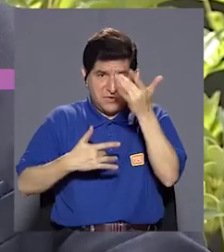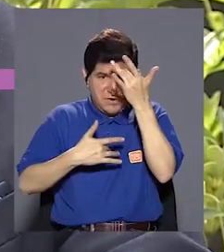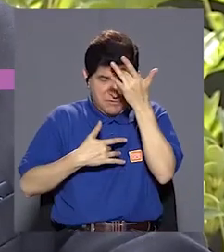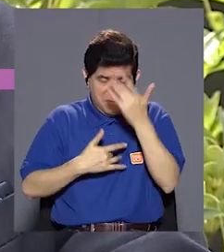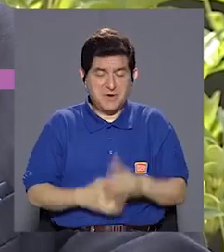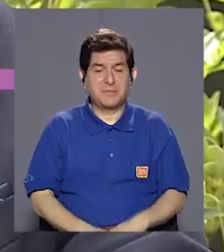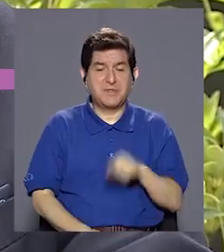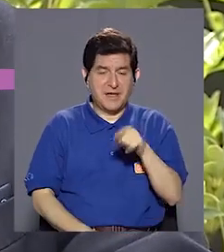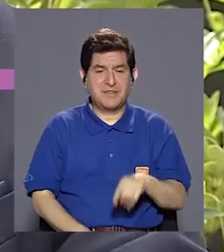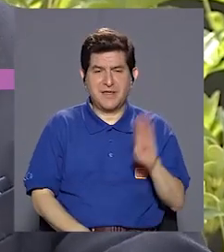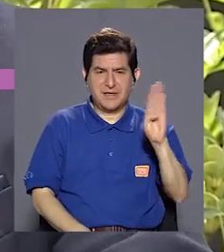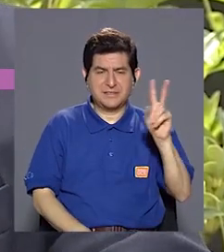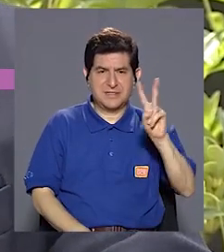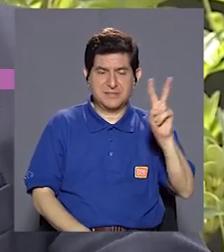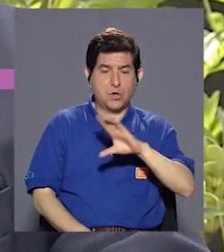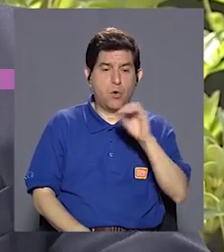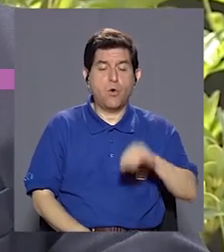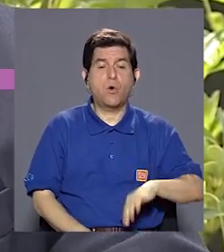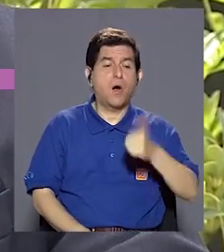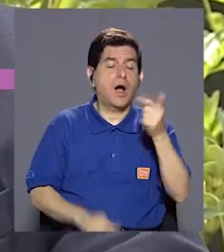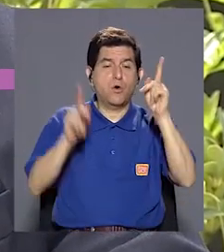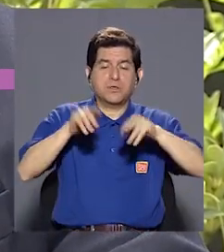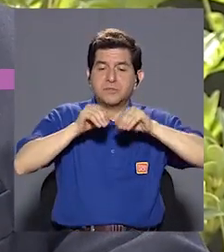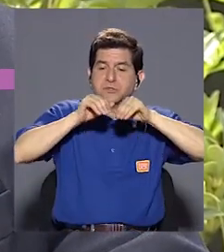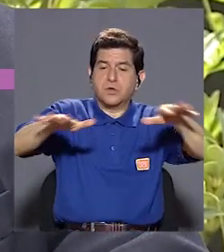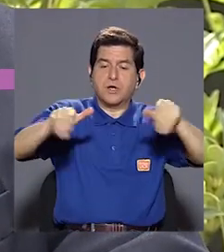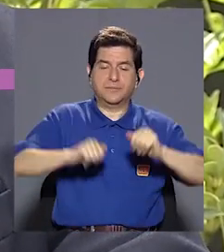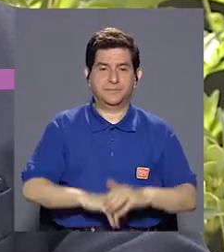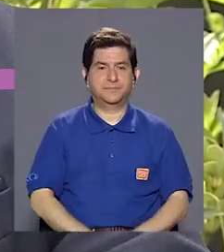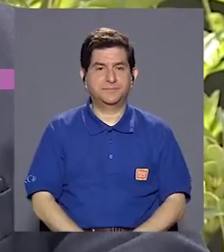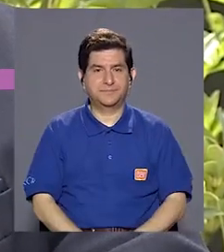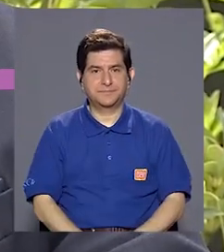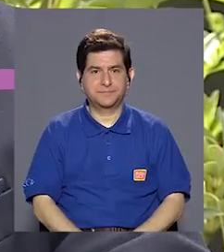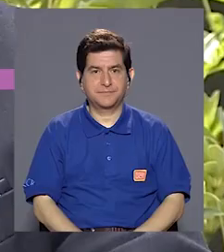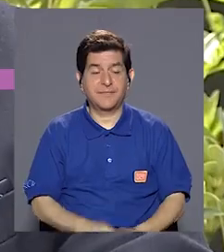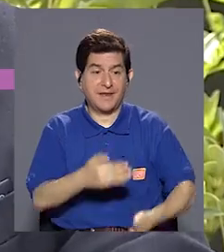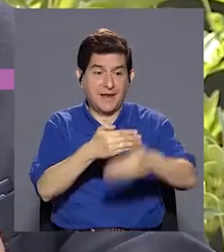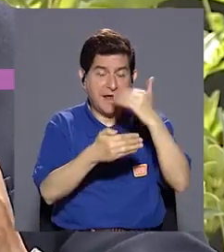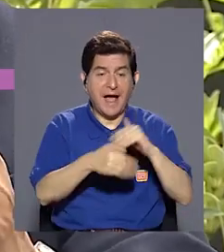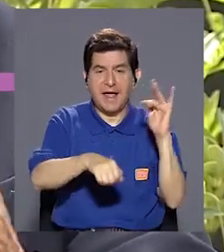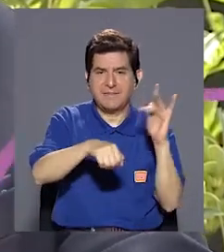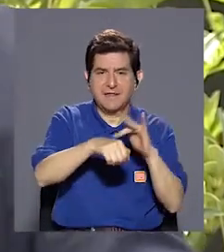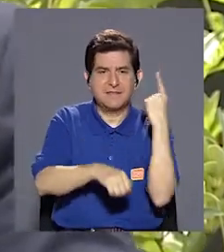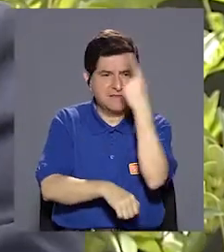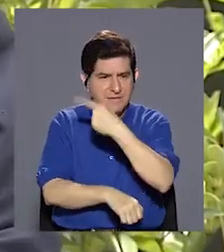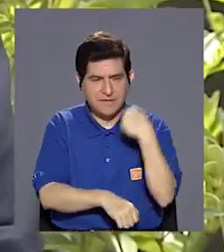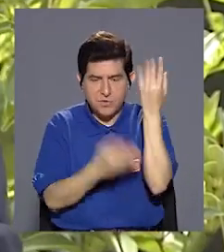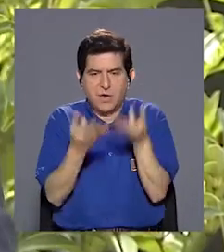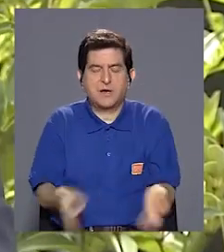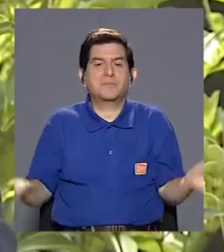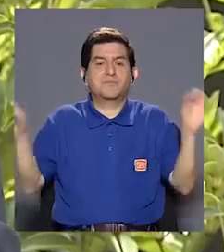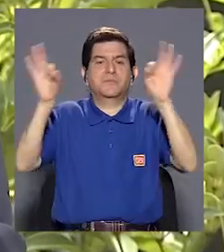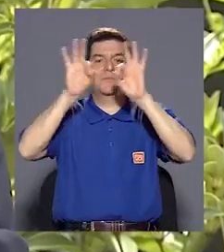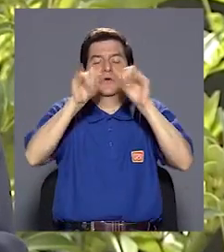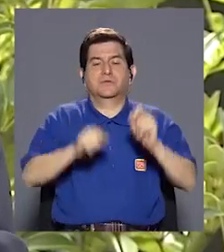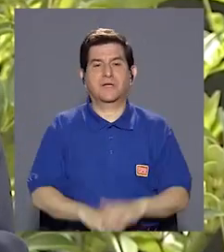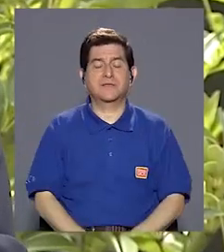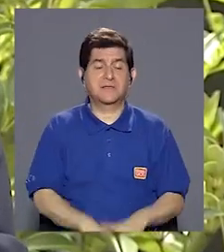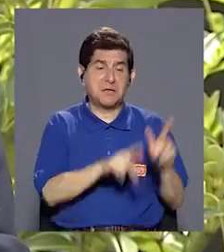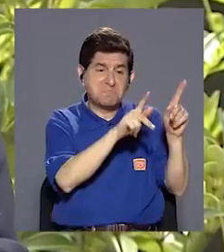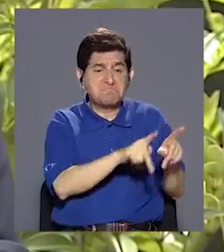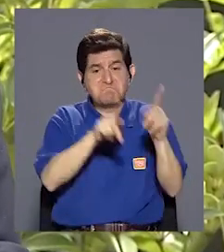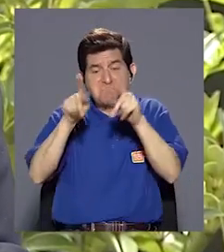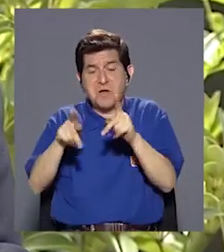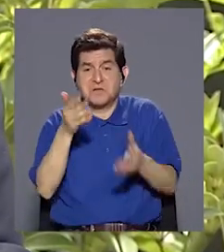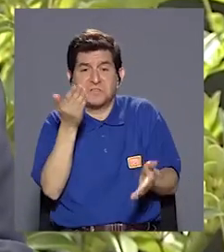las posibles bacterias o virus, o también transmitírselos a otras personas. También, obviamente, antes de tocarnos la cara va a ser importantísimo, porque